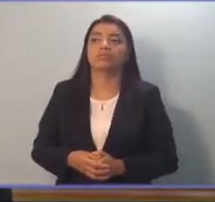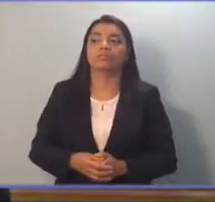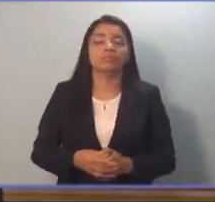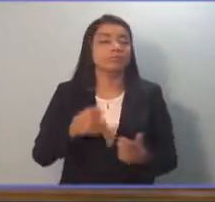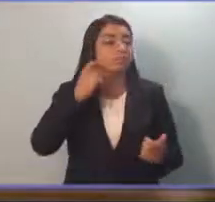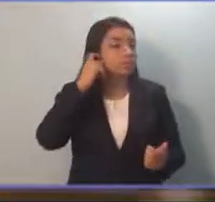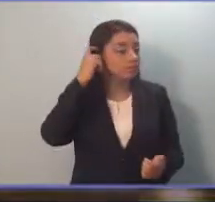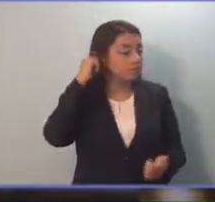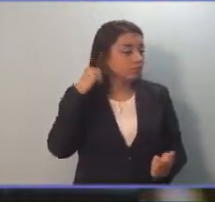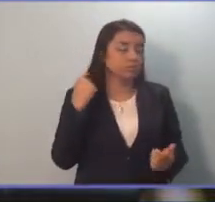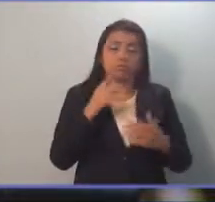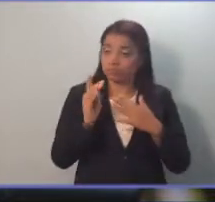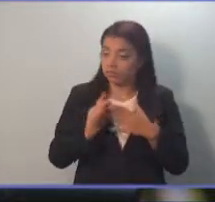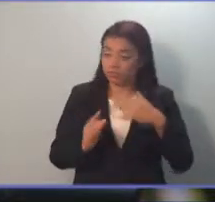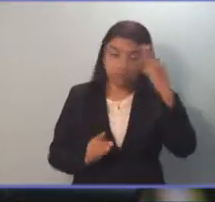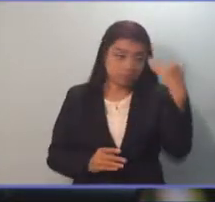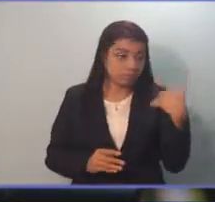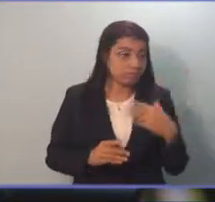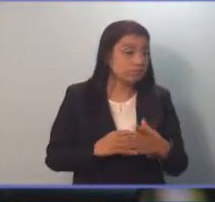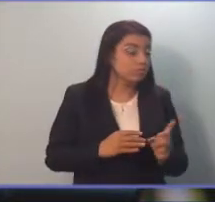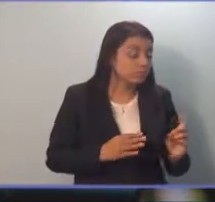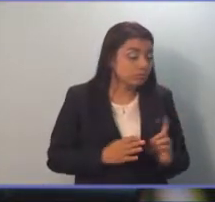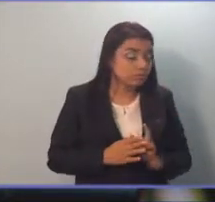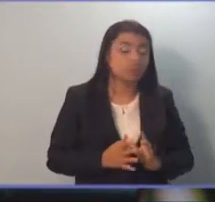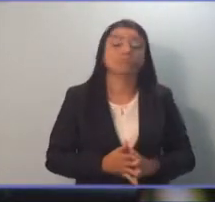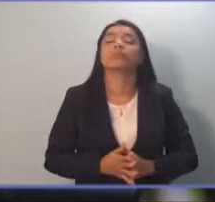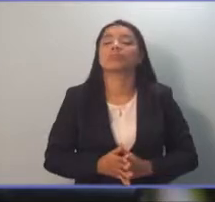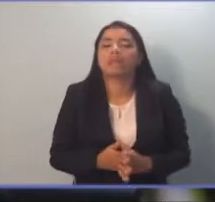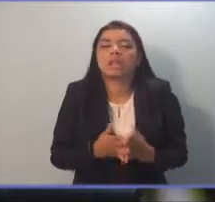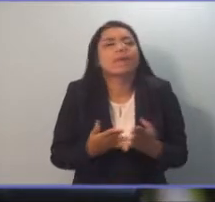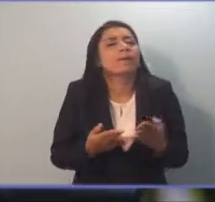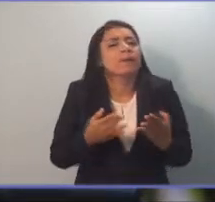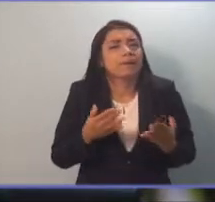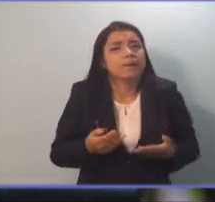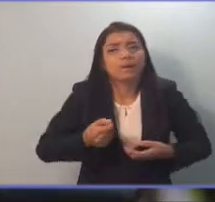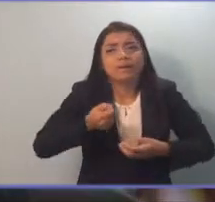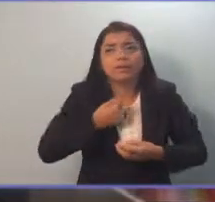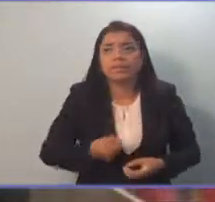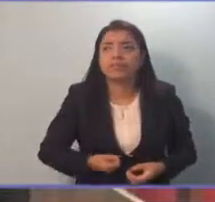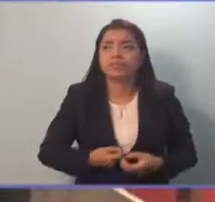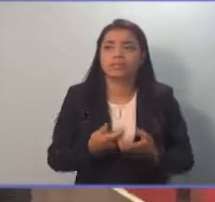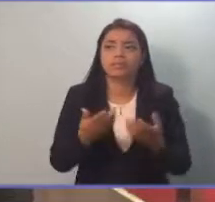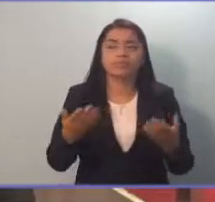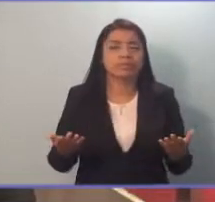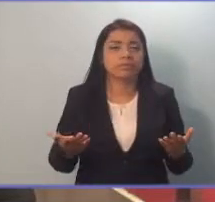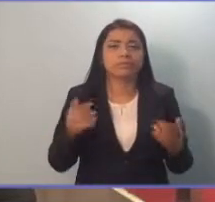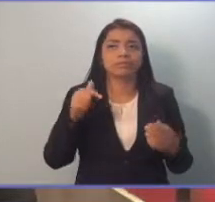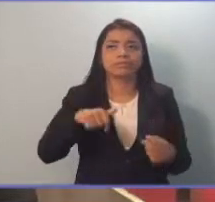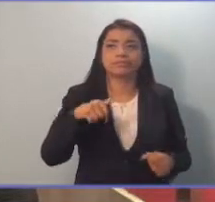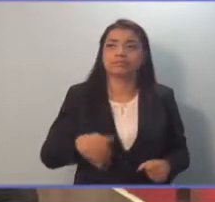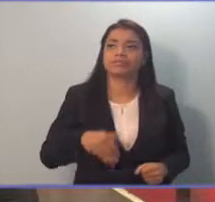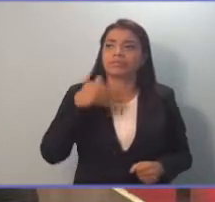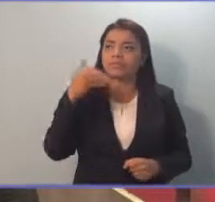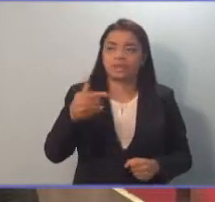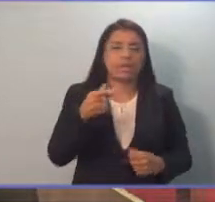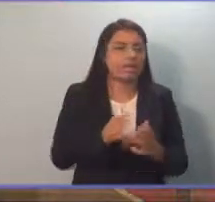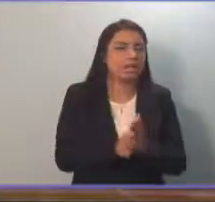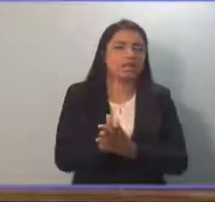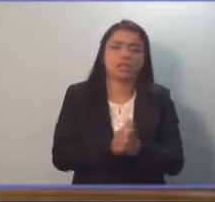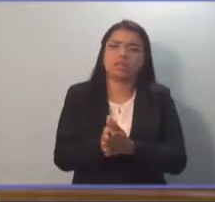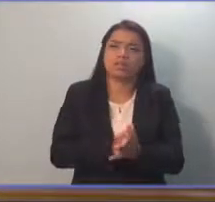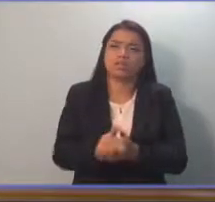Señoras y señores diputados, podemos informar asimismo que este año ha sido muy